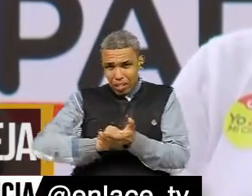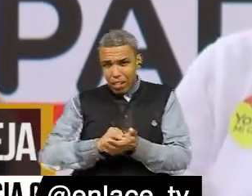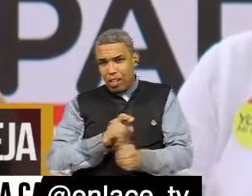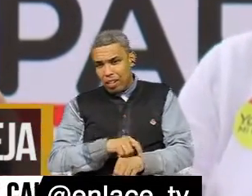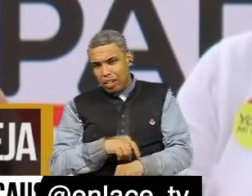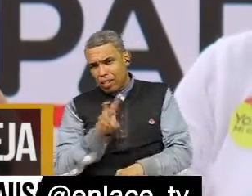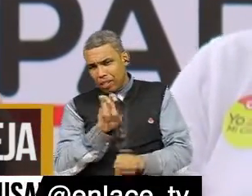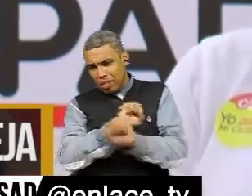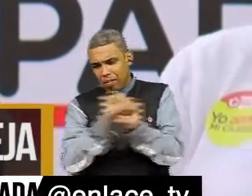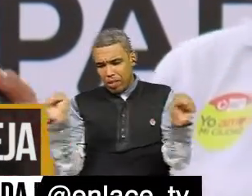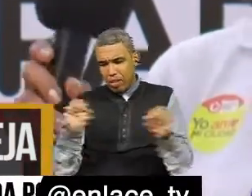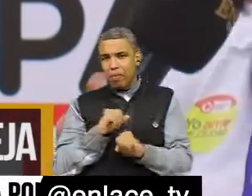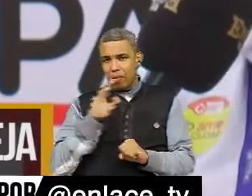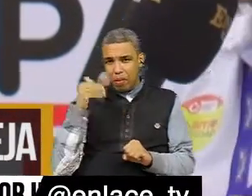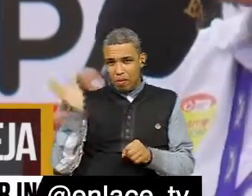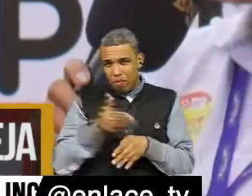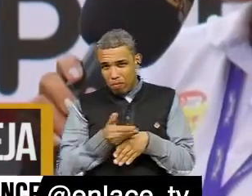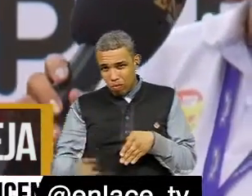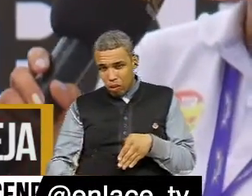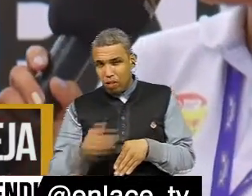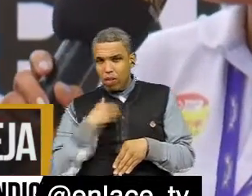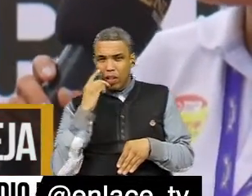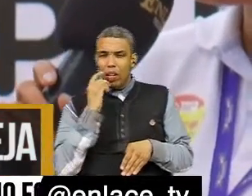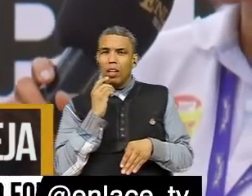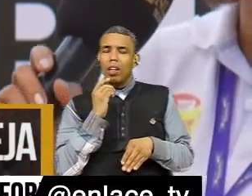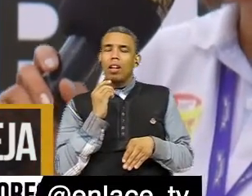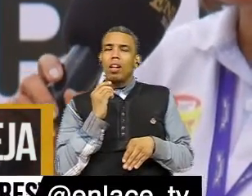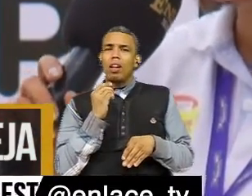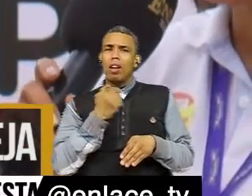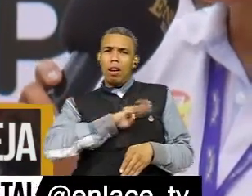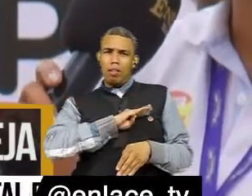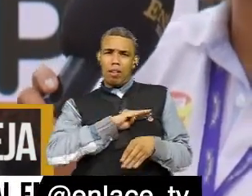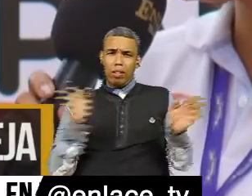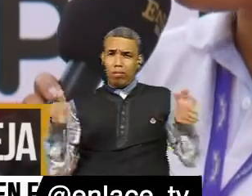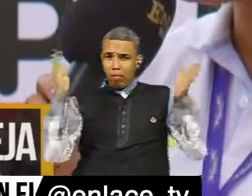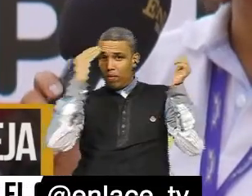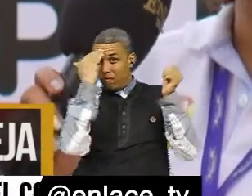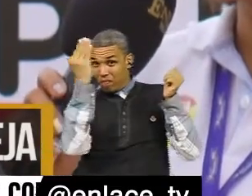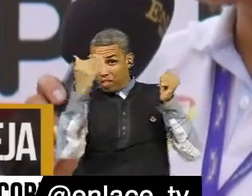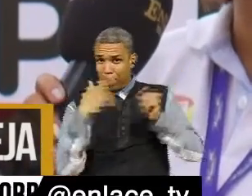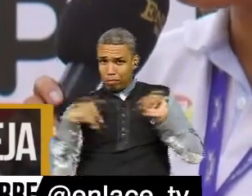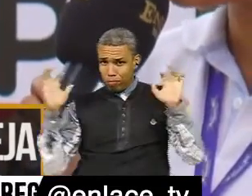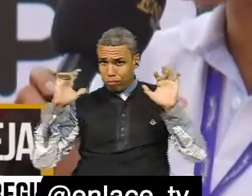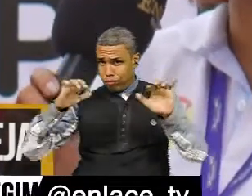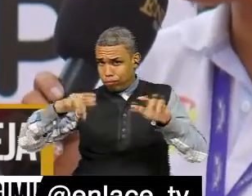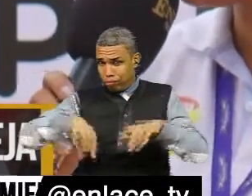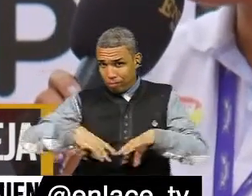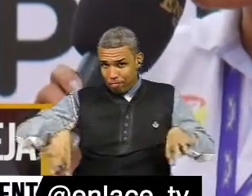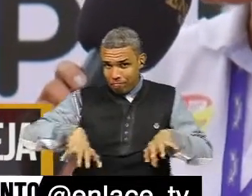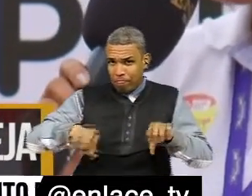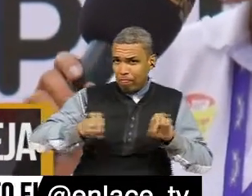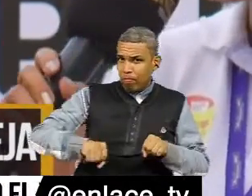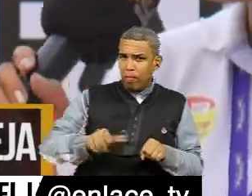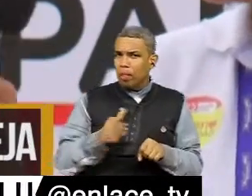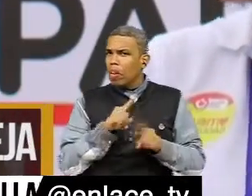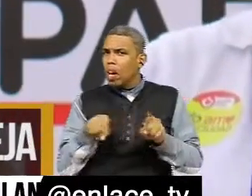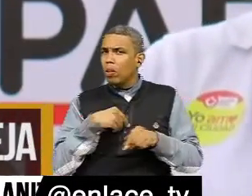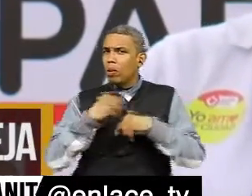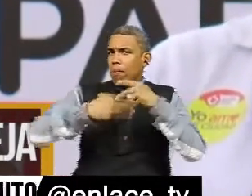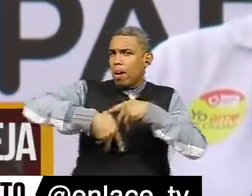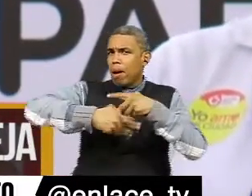está ubicada enfrente de la alcaldía. ¿Desde qué hora reiteremos la invitación para la gente que de todas formas, así no vaya a haber un desfile, acompañar ese tipo de actividades